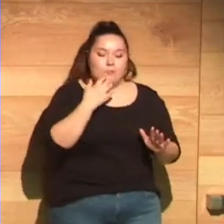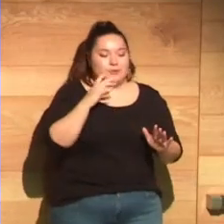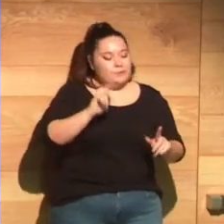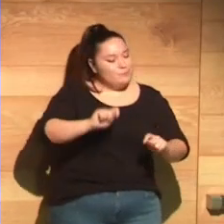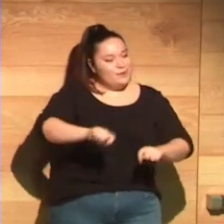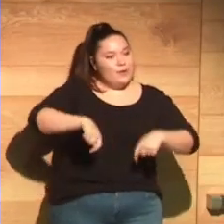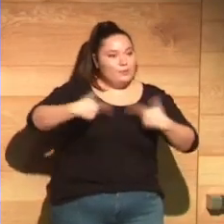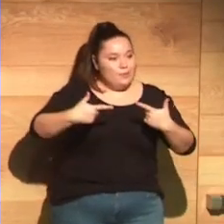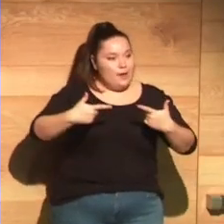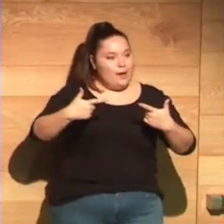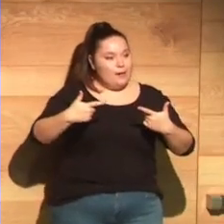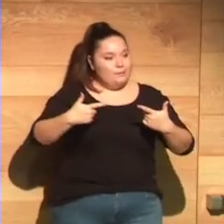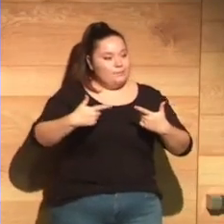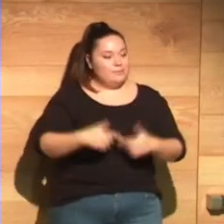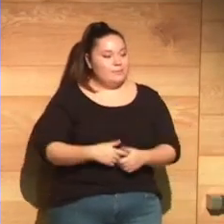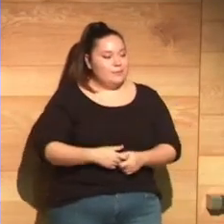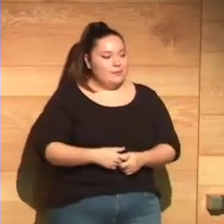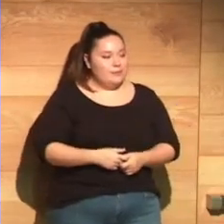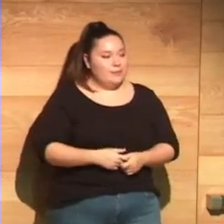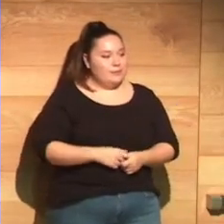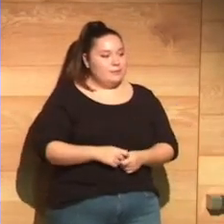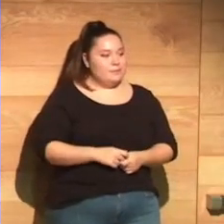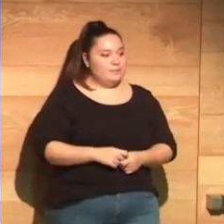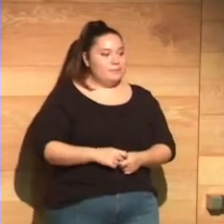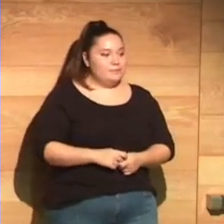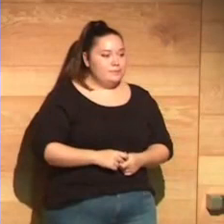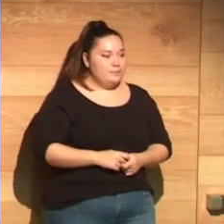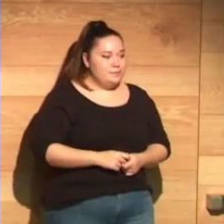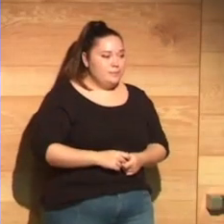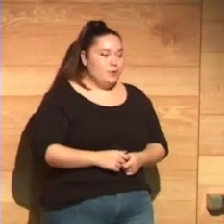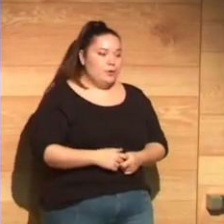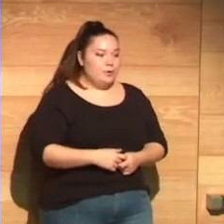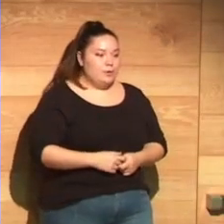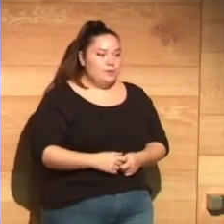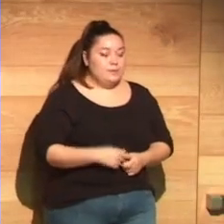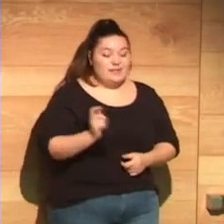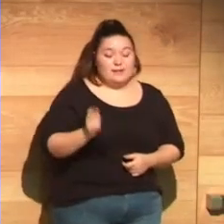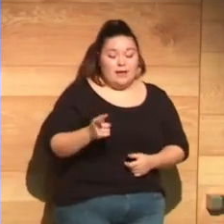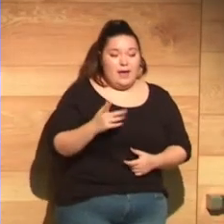pero sí que brotaba como con una naturalidad muy espontánea.